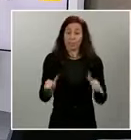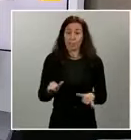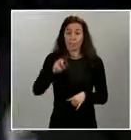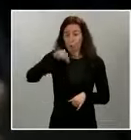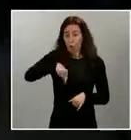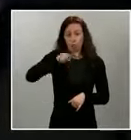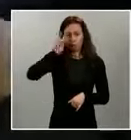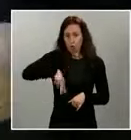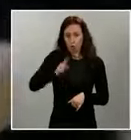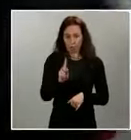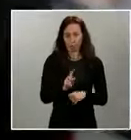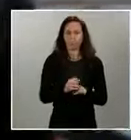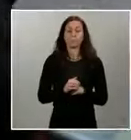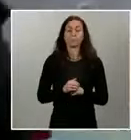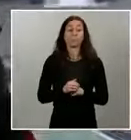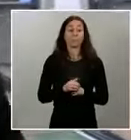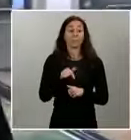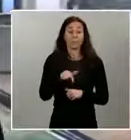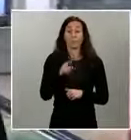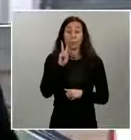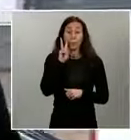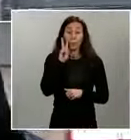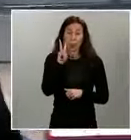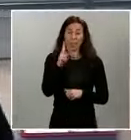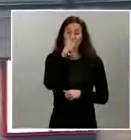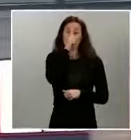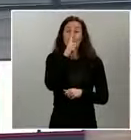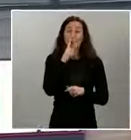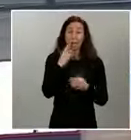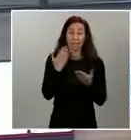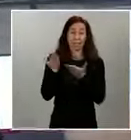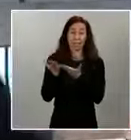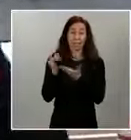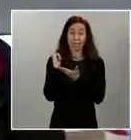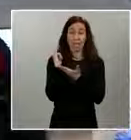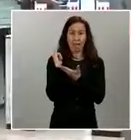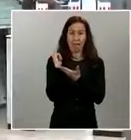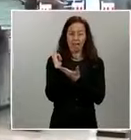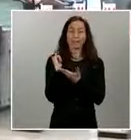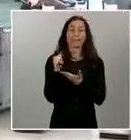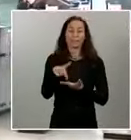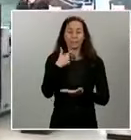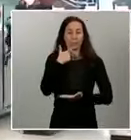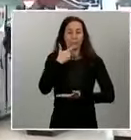Podemos ver en estos momentos algunas imágenes que ilustran este proceso.